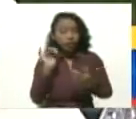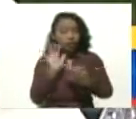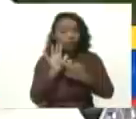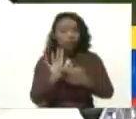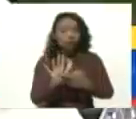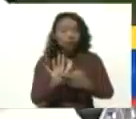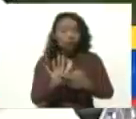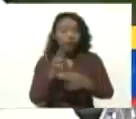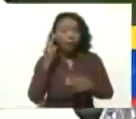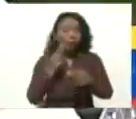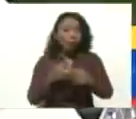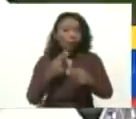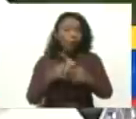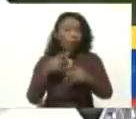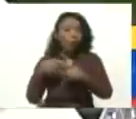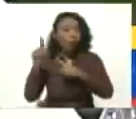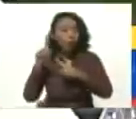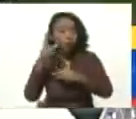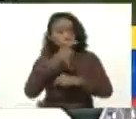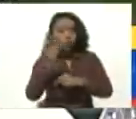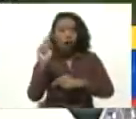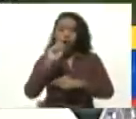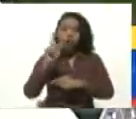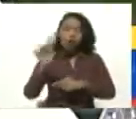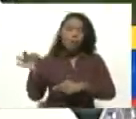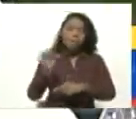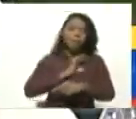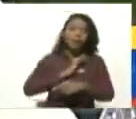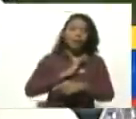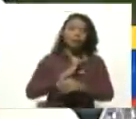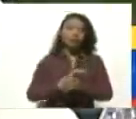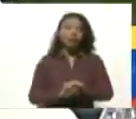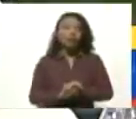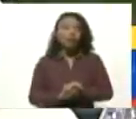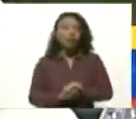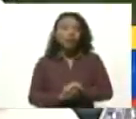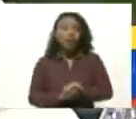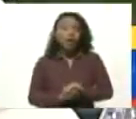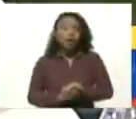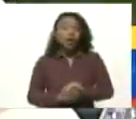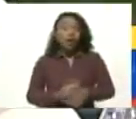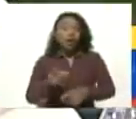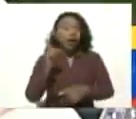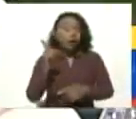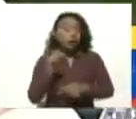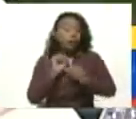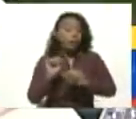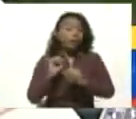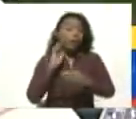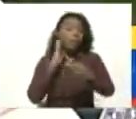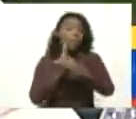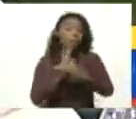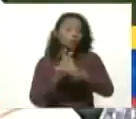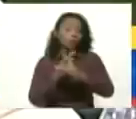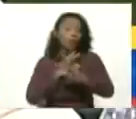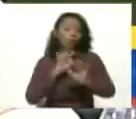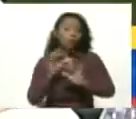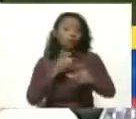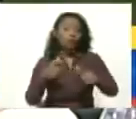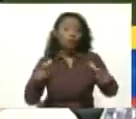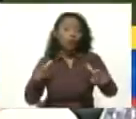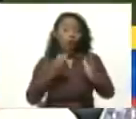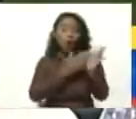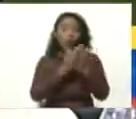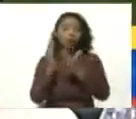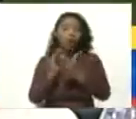un riesgo para las otras personas que no están contagiadas. Y eso evita, obviamente, estamos allí cortando cadenas de transmisión